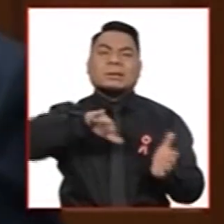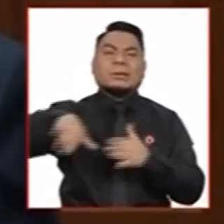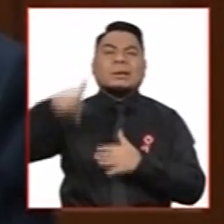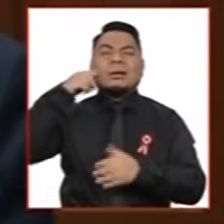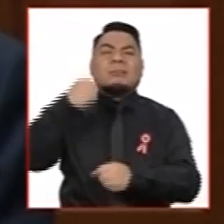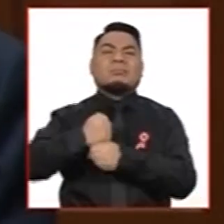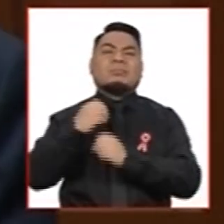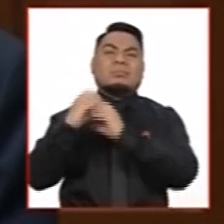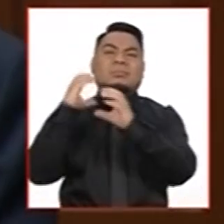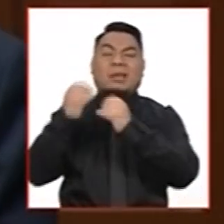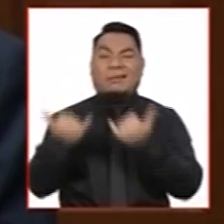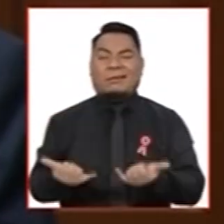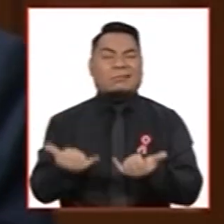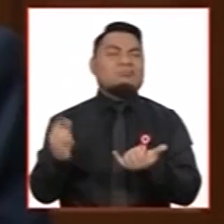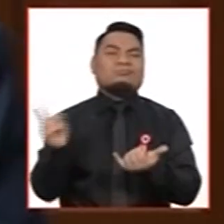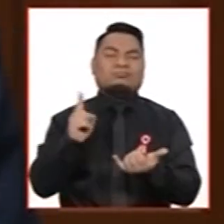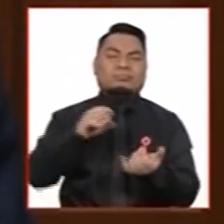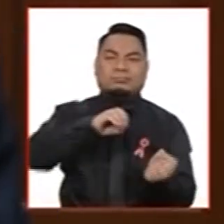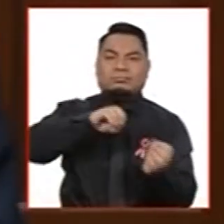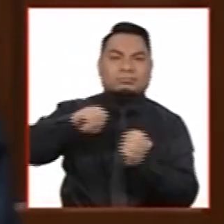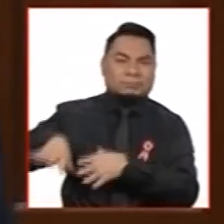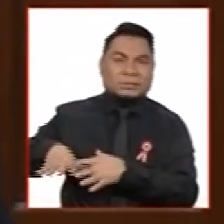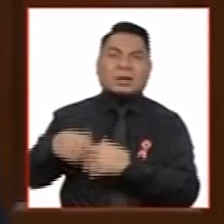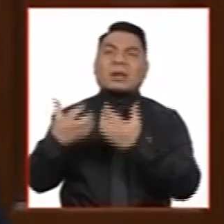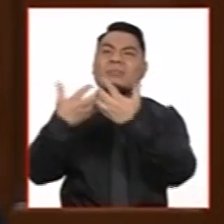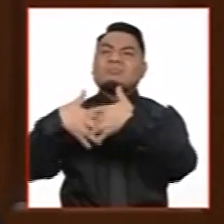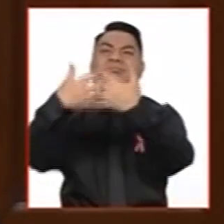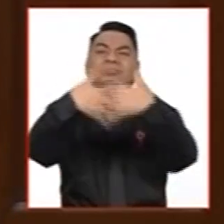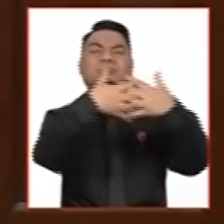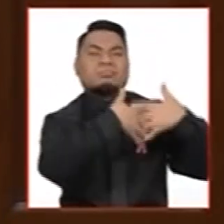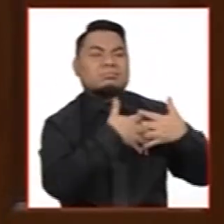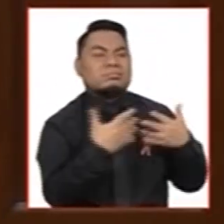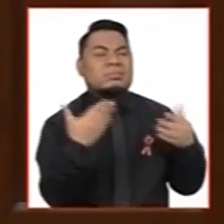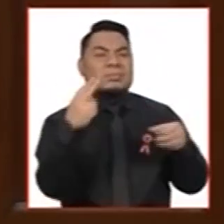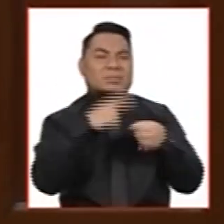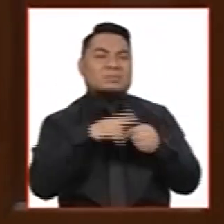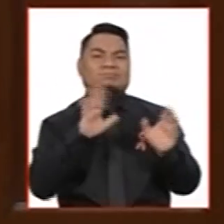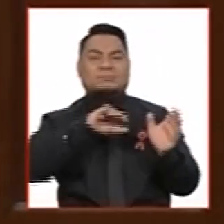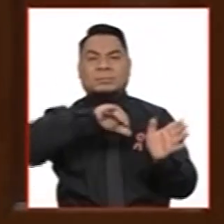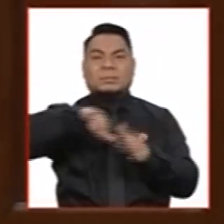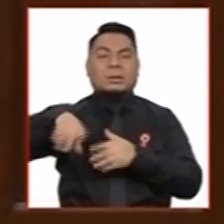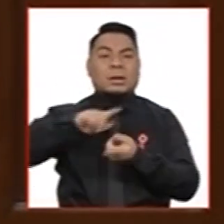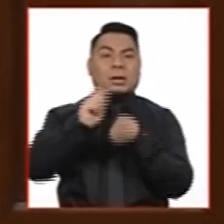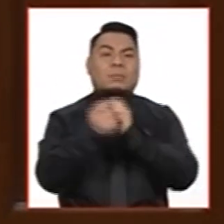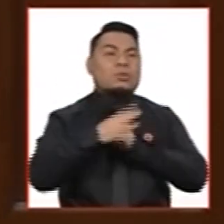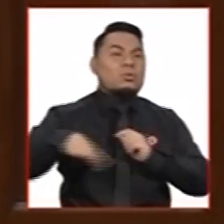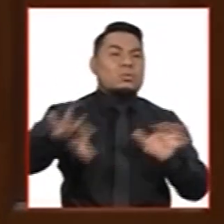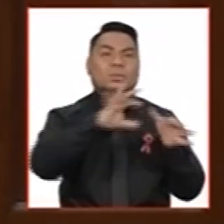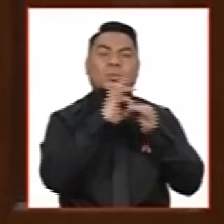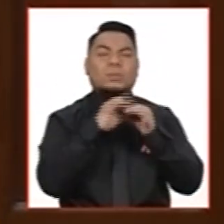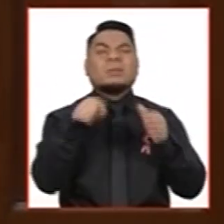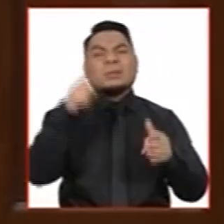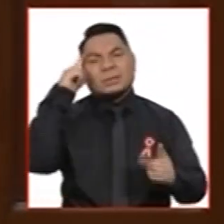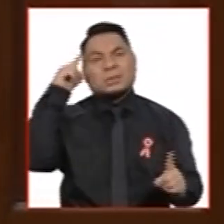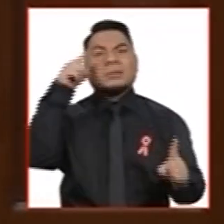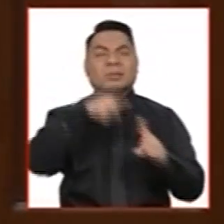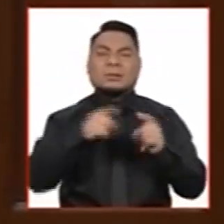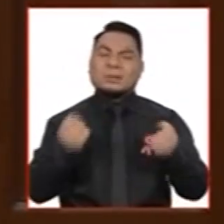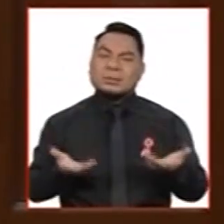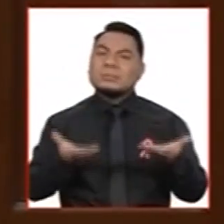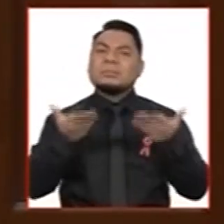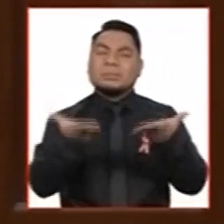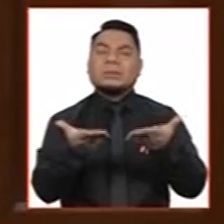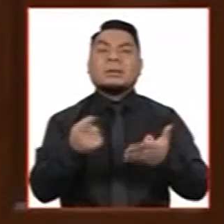de operación actual de comisionista y afiliados a fin de que recibamos